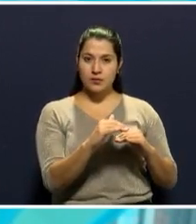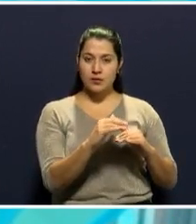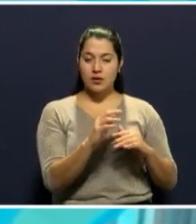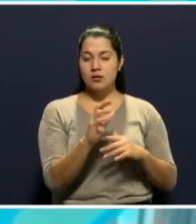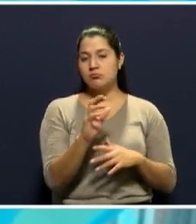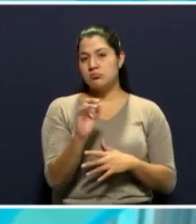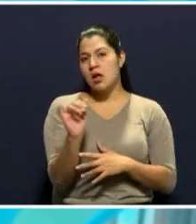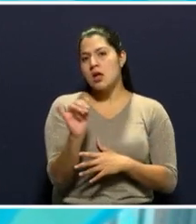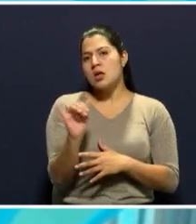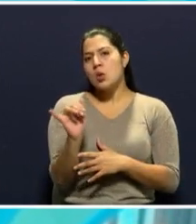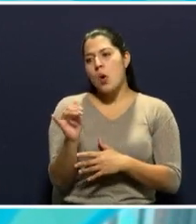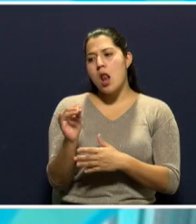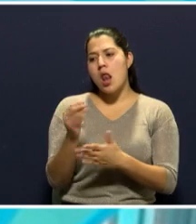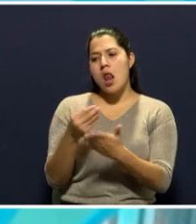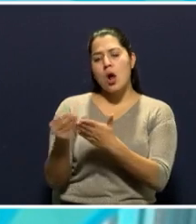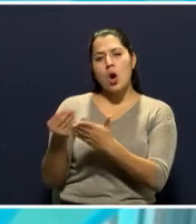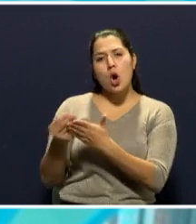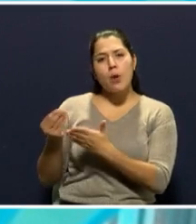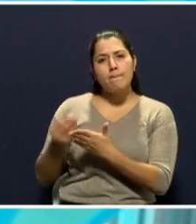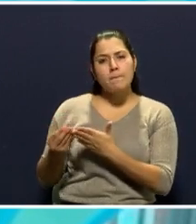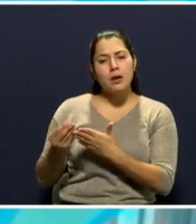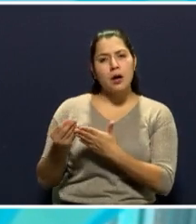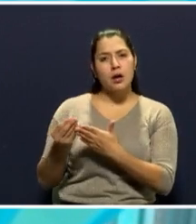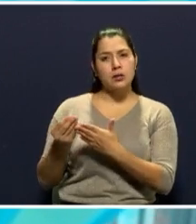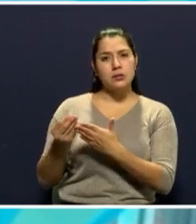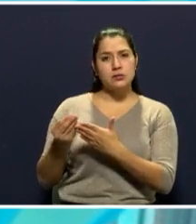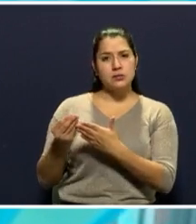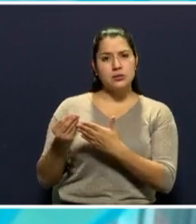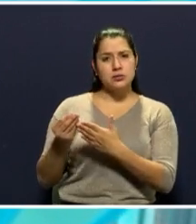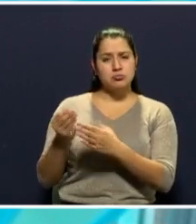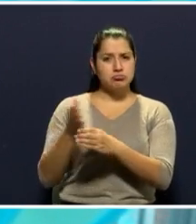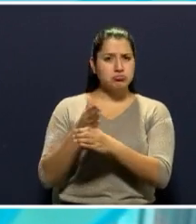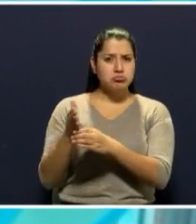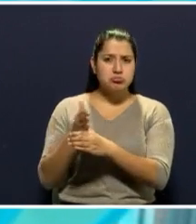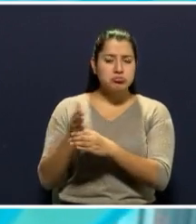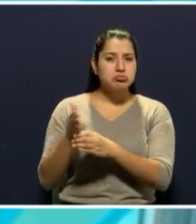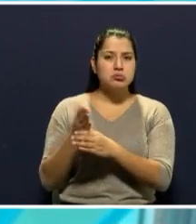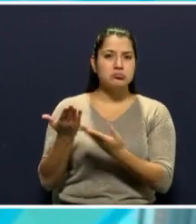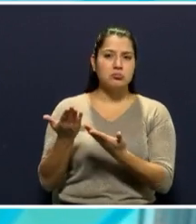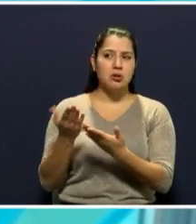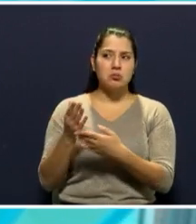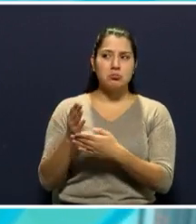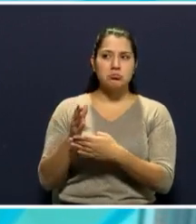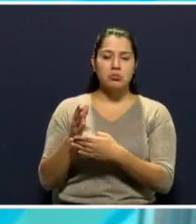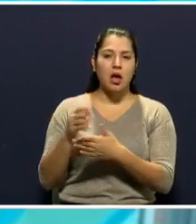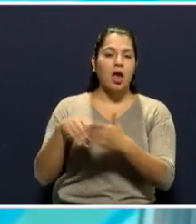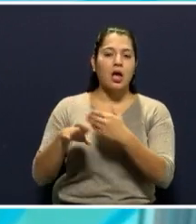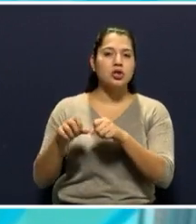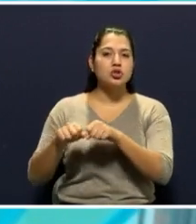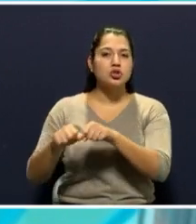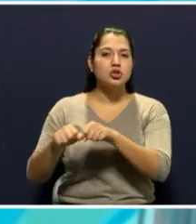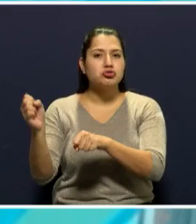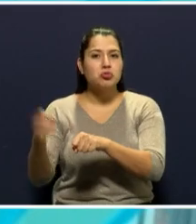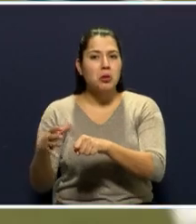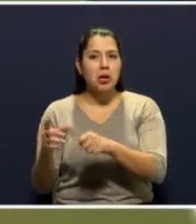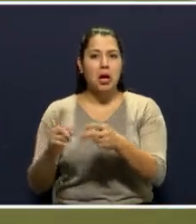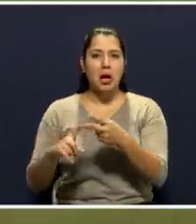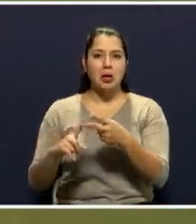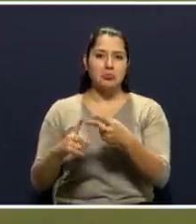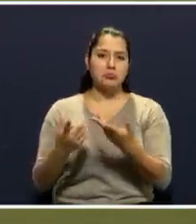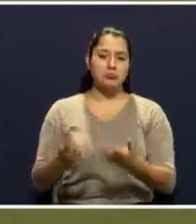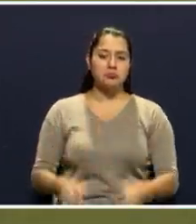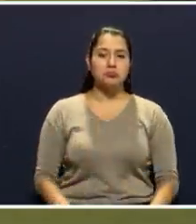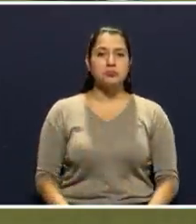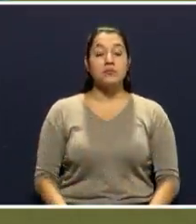digamos que el consumo nada más se ha trasladado posiblemente de los bares a las casas, ¿verdad? En